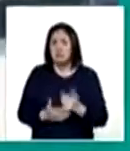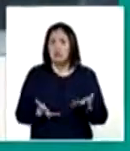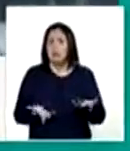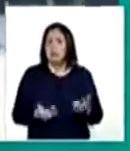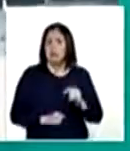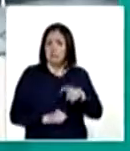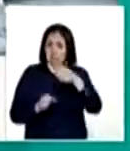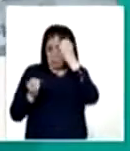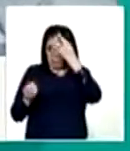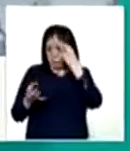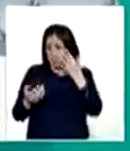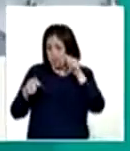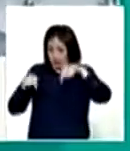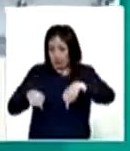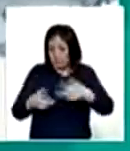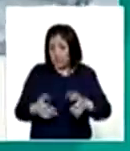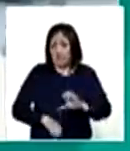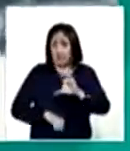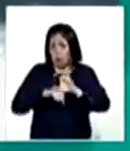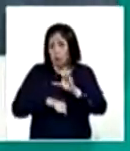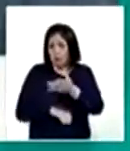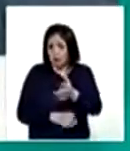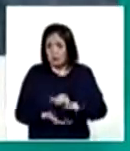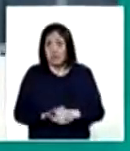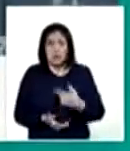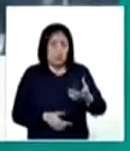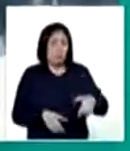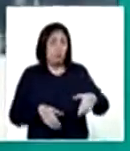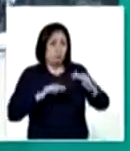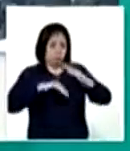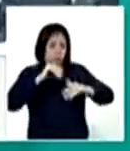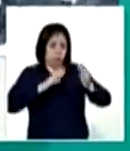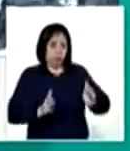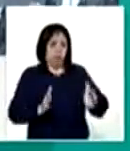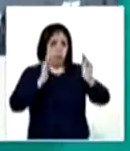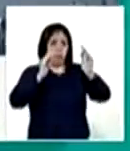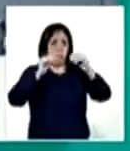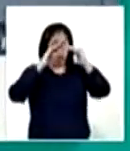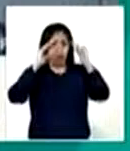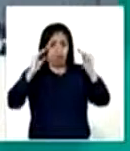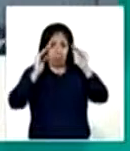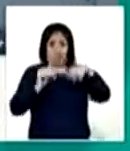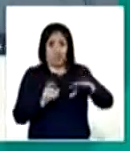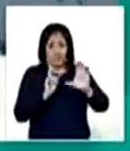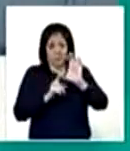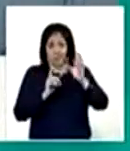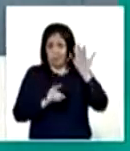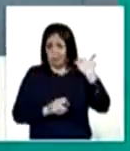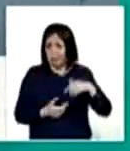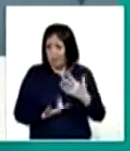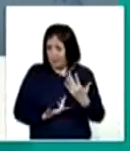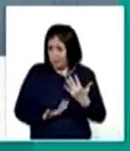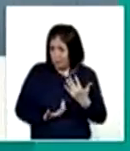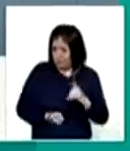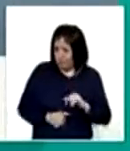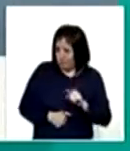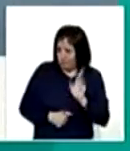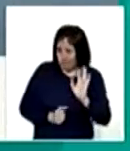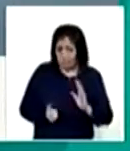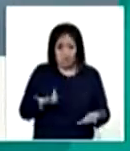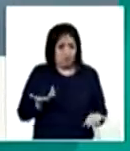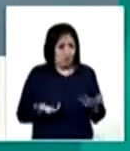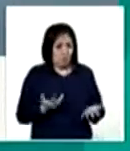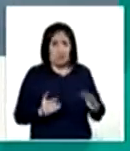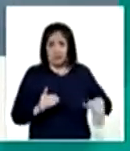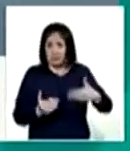la información aquí, uh-huh, en Comas, justamente con el mausoleo senderista, este polémico mausoleo senderista, a la espera de poder ver si es que